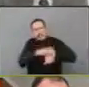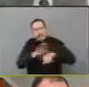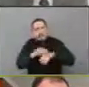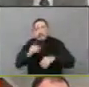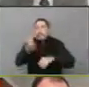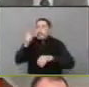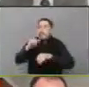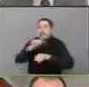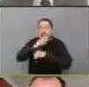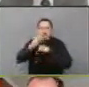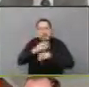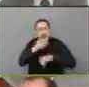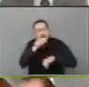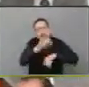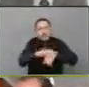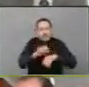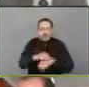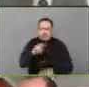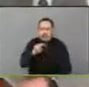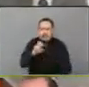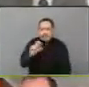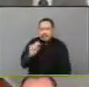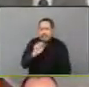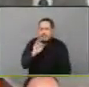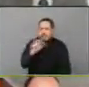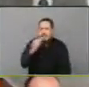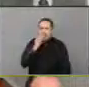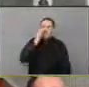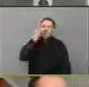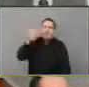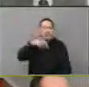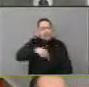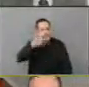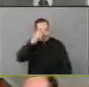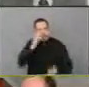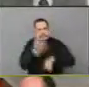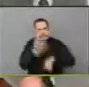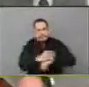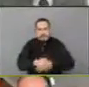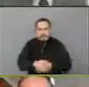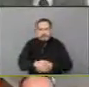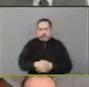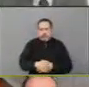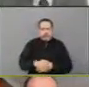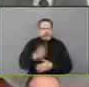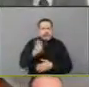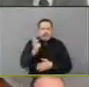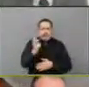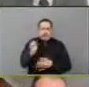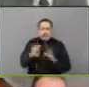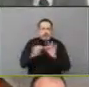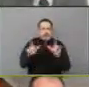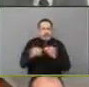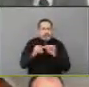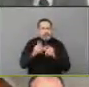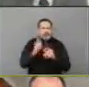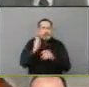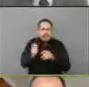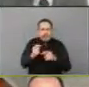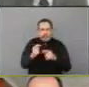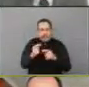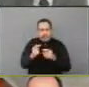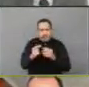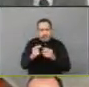¿no? Me parece que estos serían, en suma, los elementos